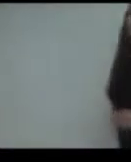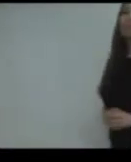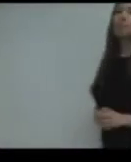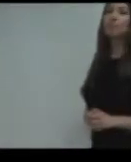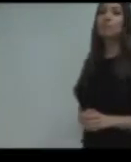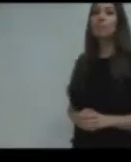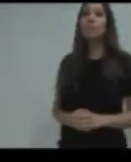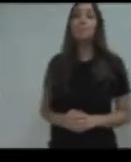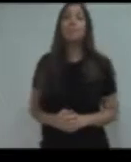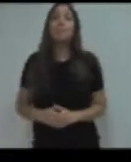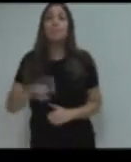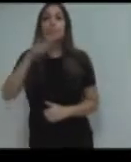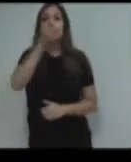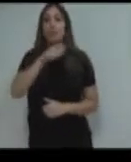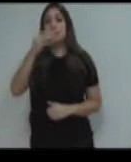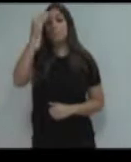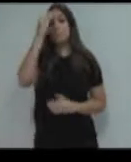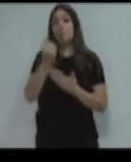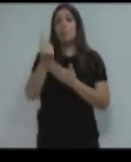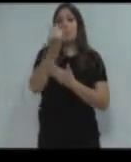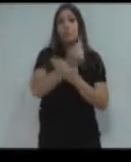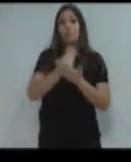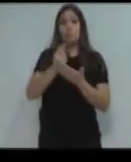Yo siempre pongo el ejemplo,